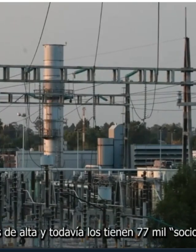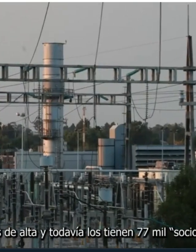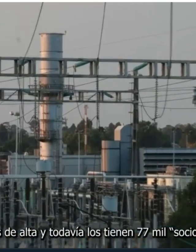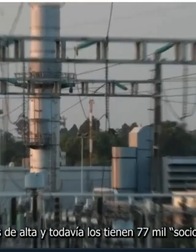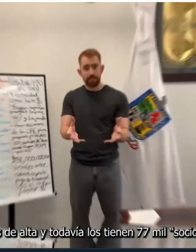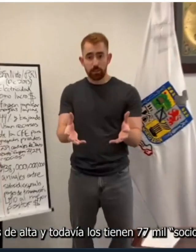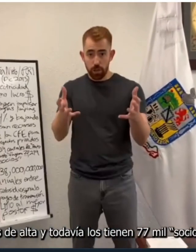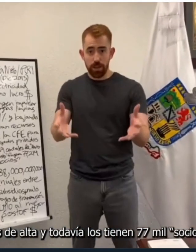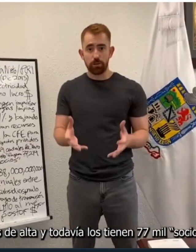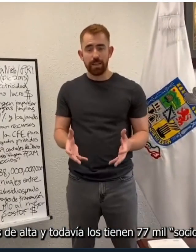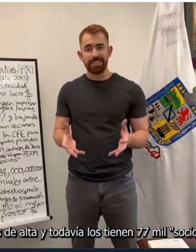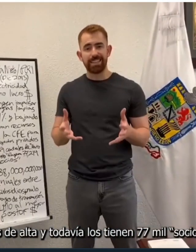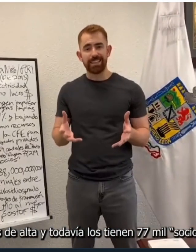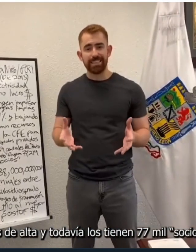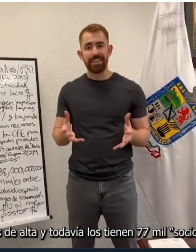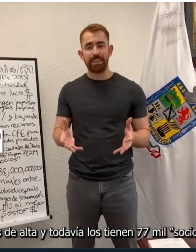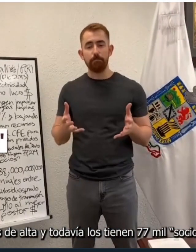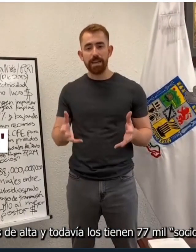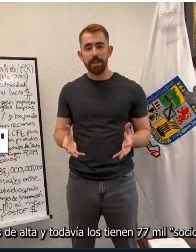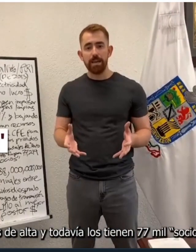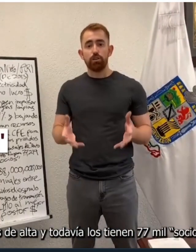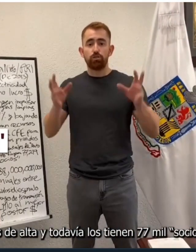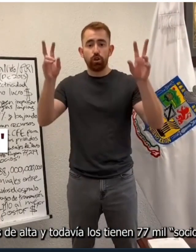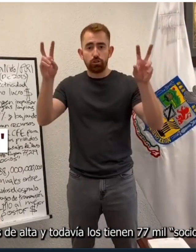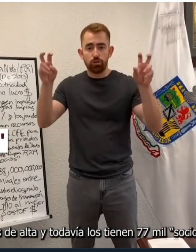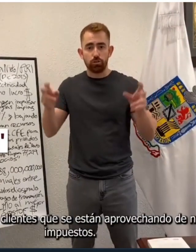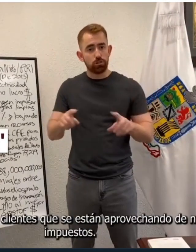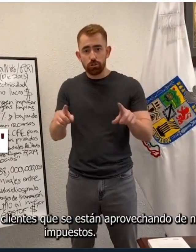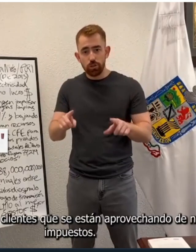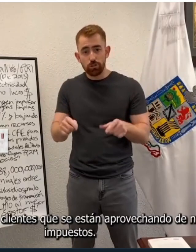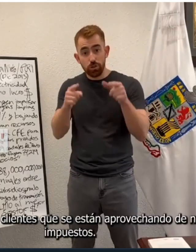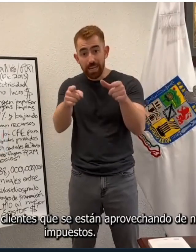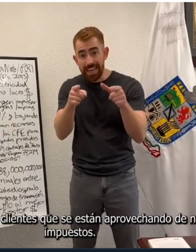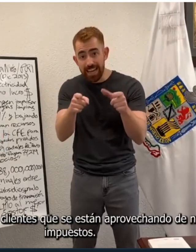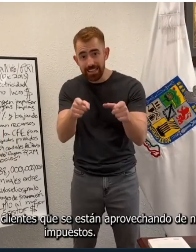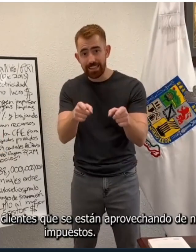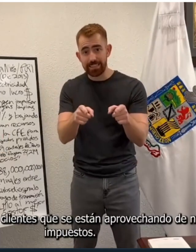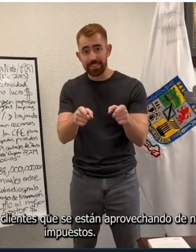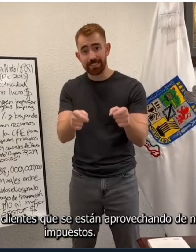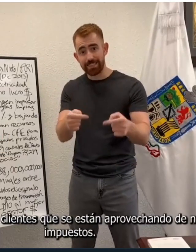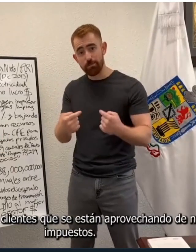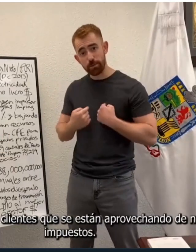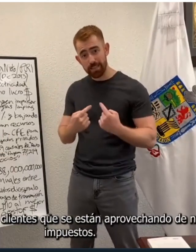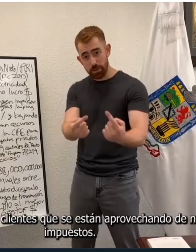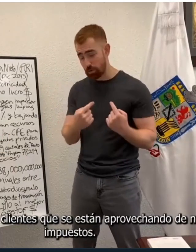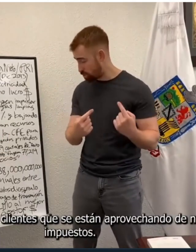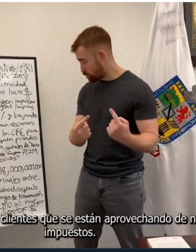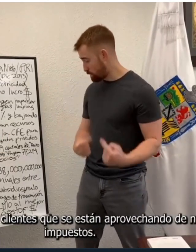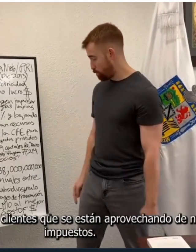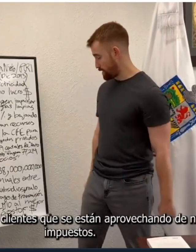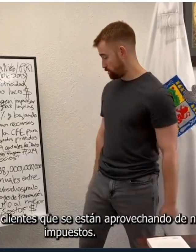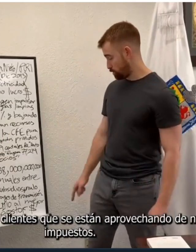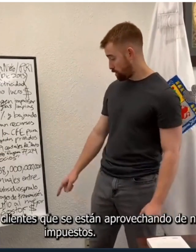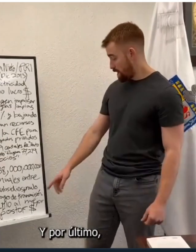tenían dados de alta, y todavía lo tiene, 77,000 socios. No son socios, son clientes que se están aprovechando de